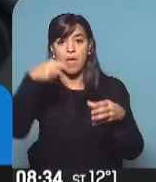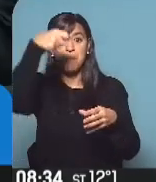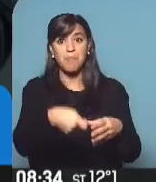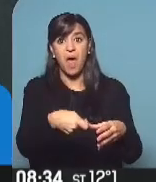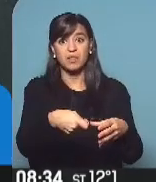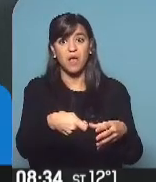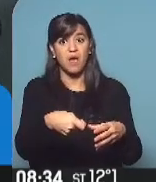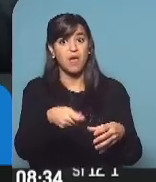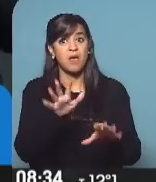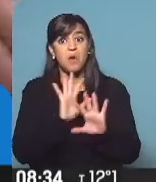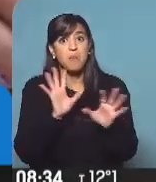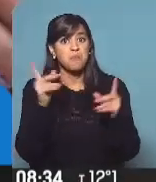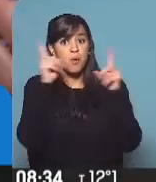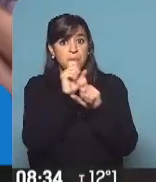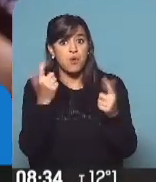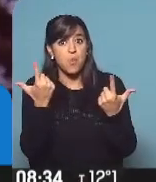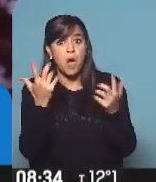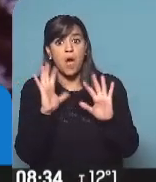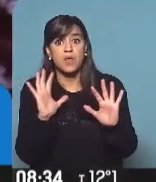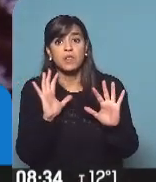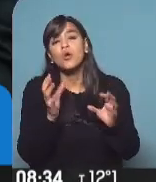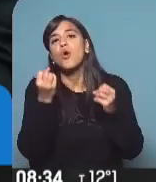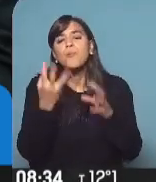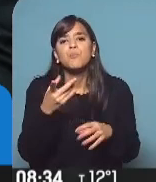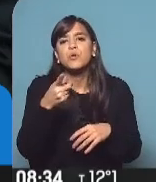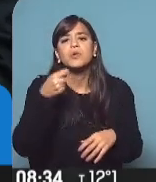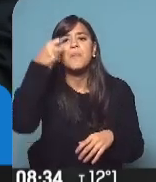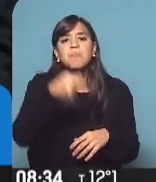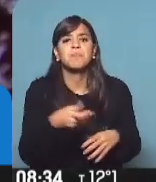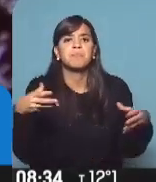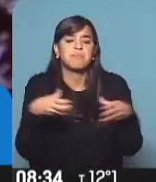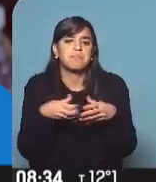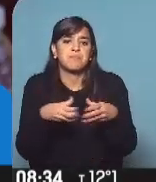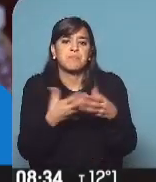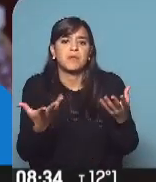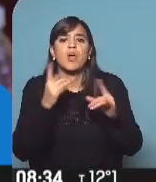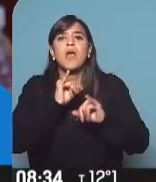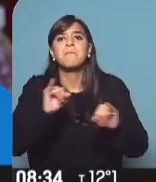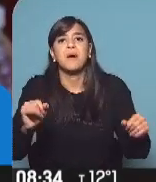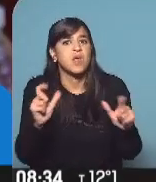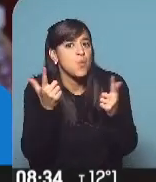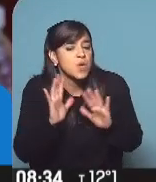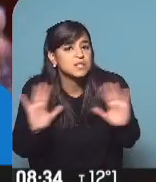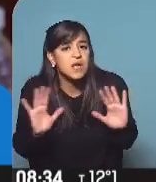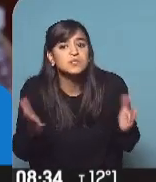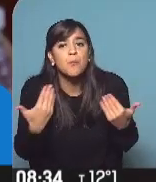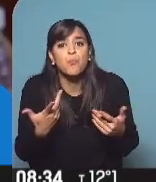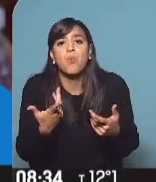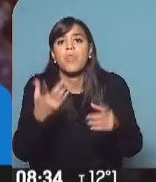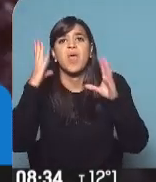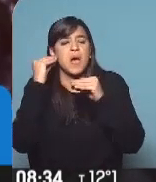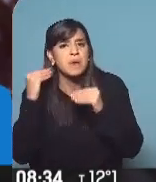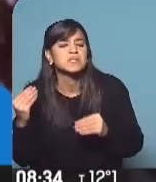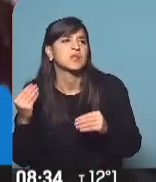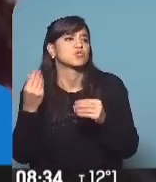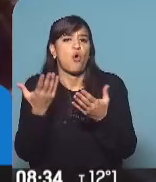no habría habido ninguna plata que habría el perdón está encantada prohibido entonces se puede usar para capacitación